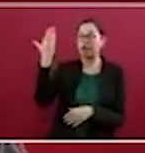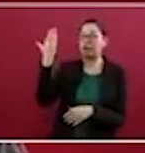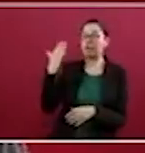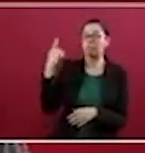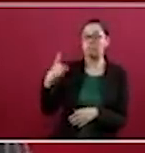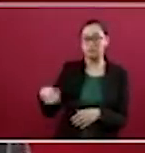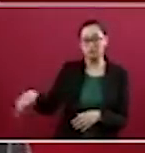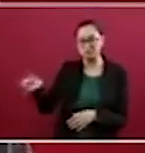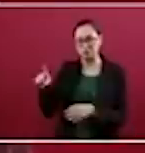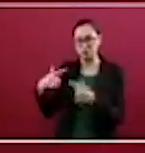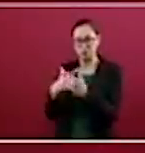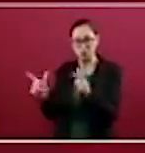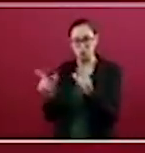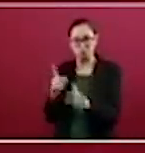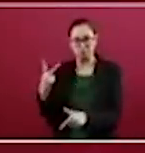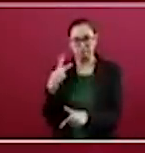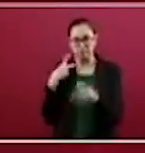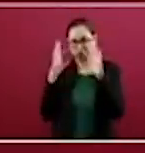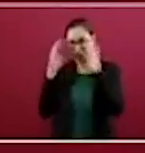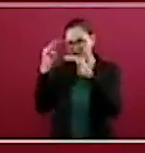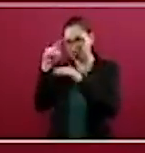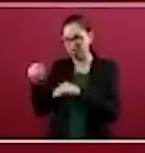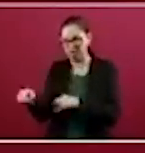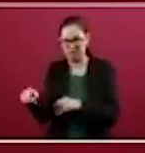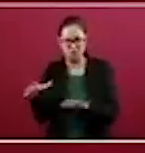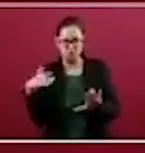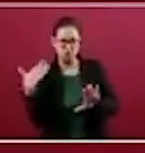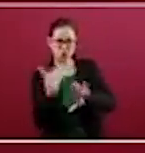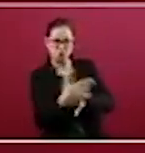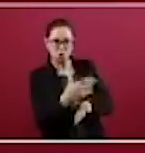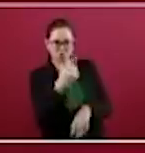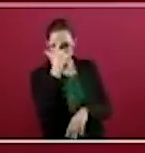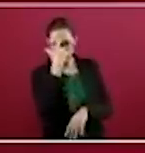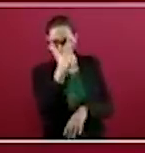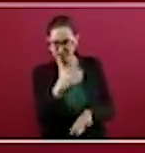de los conservadores. Eso es de pasada nada más.